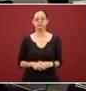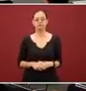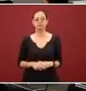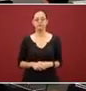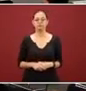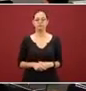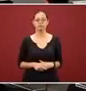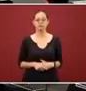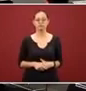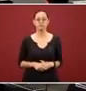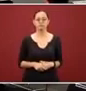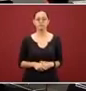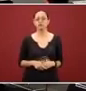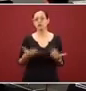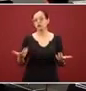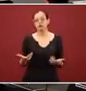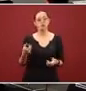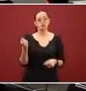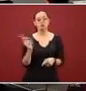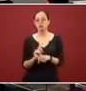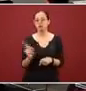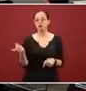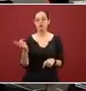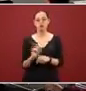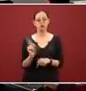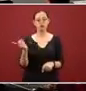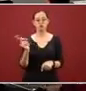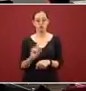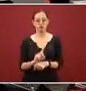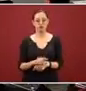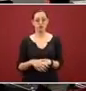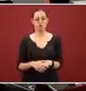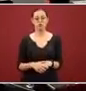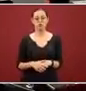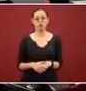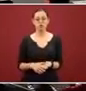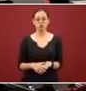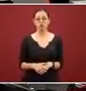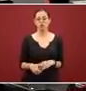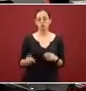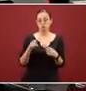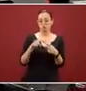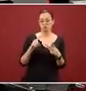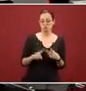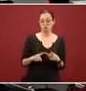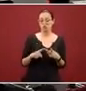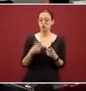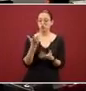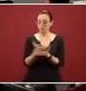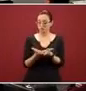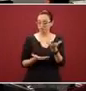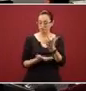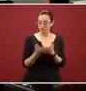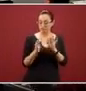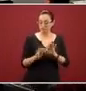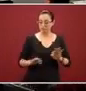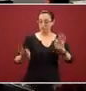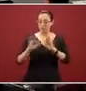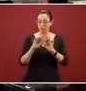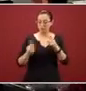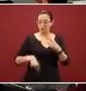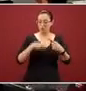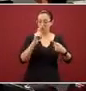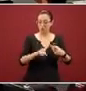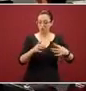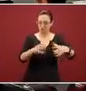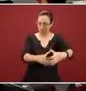algo que ha salido casi cada noche, que es la idea de 2 clases de intervenciones principales, unas que son de